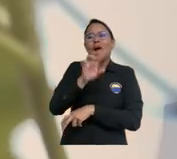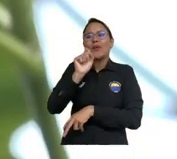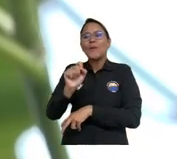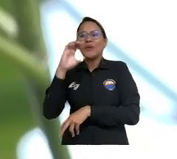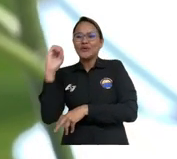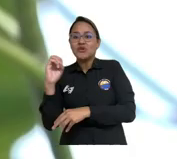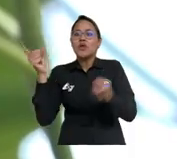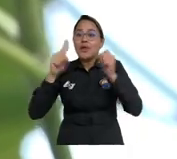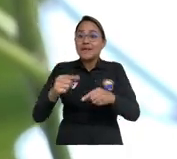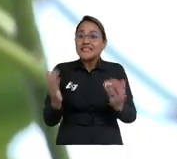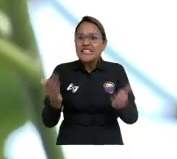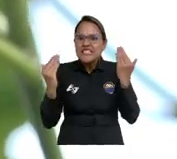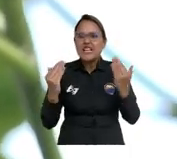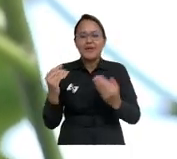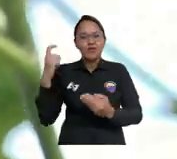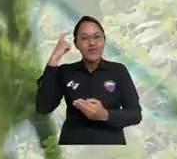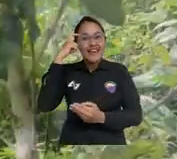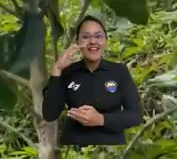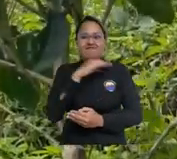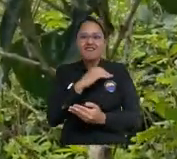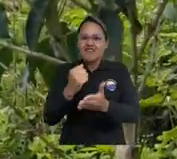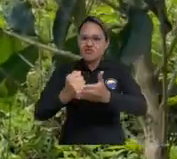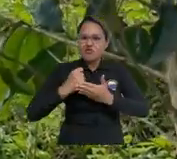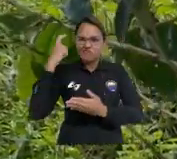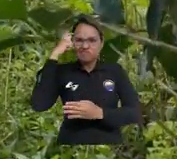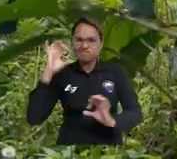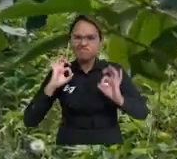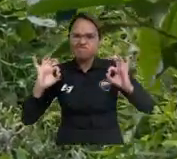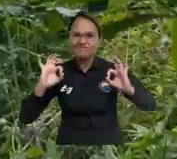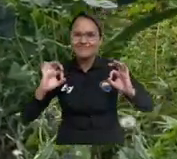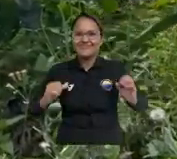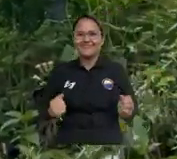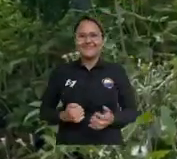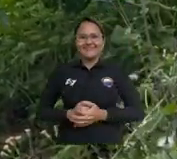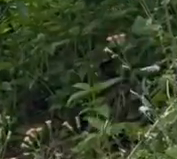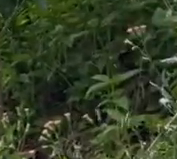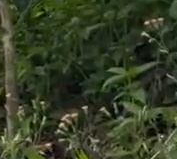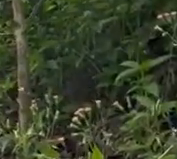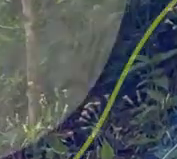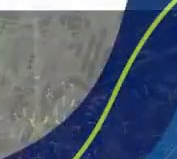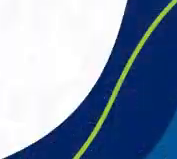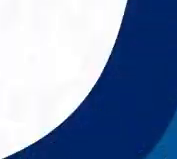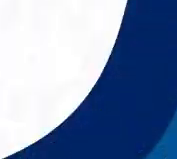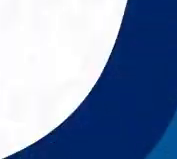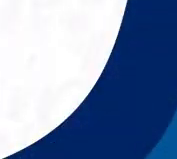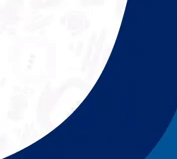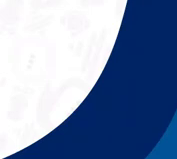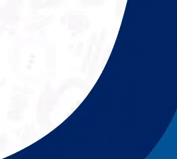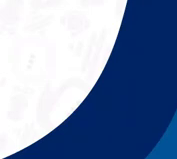conferencia sobre la agricultura 4.0 y los beneficios de utilizar inteligencia artificial.